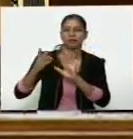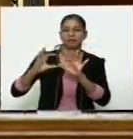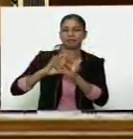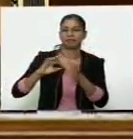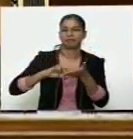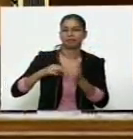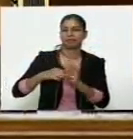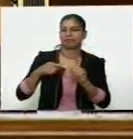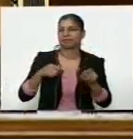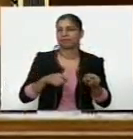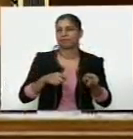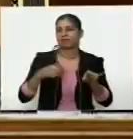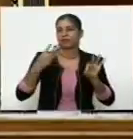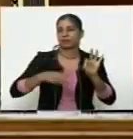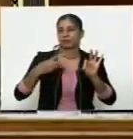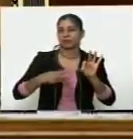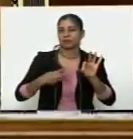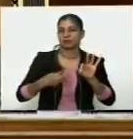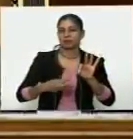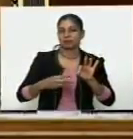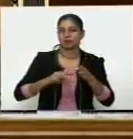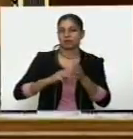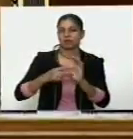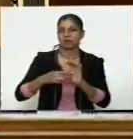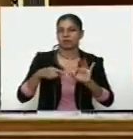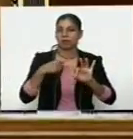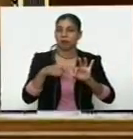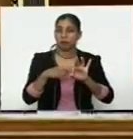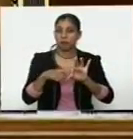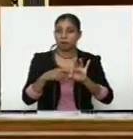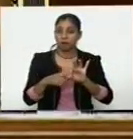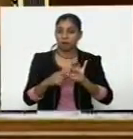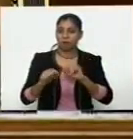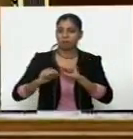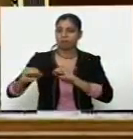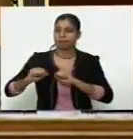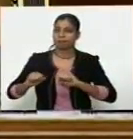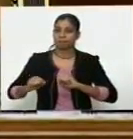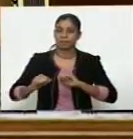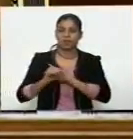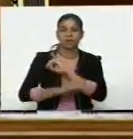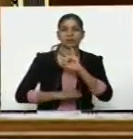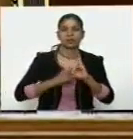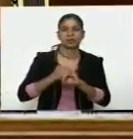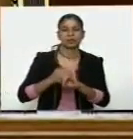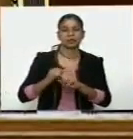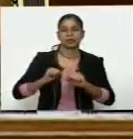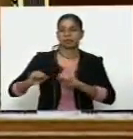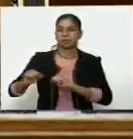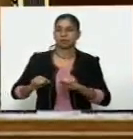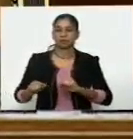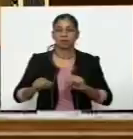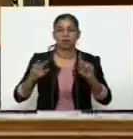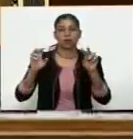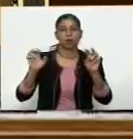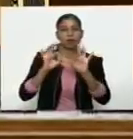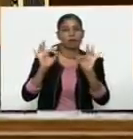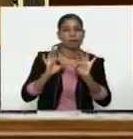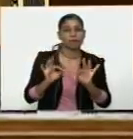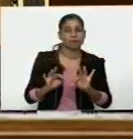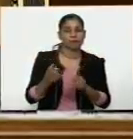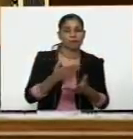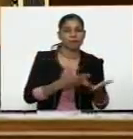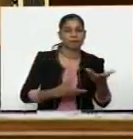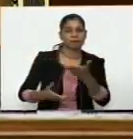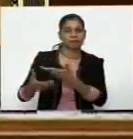Petro? Que es un criptoactivo en la batalla financiera internacional, como un novedoso mecanismo